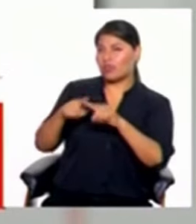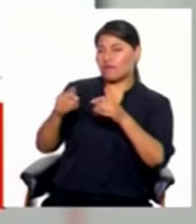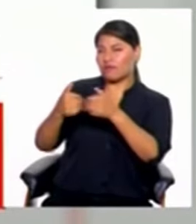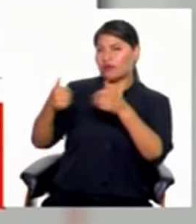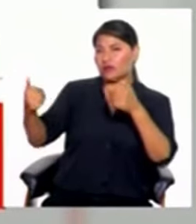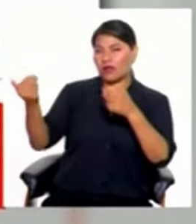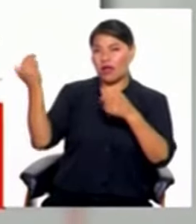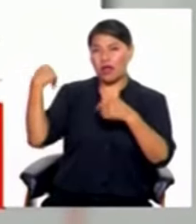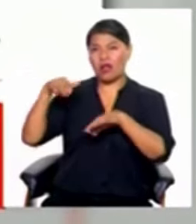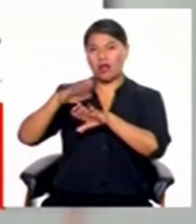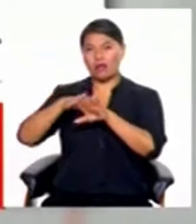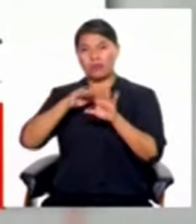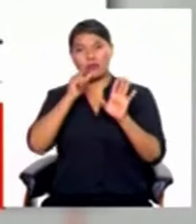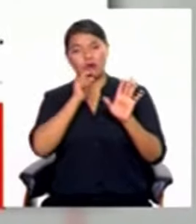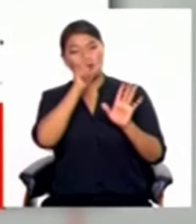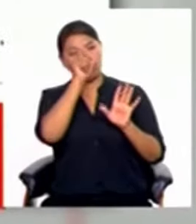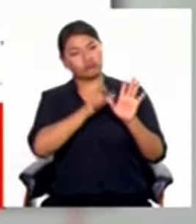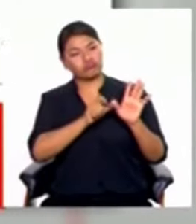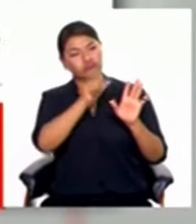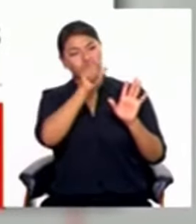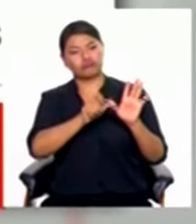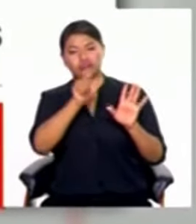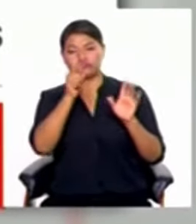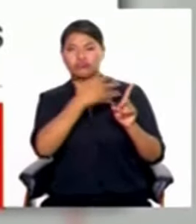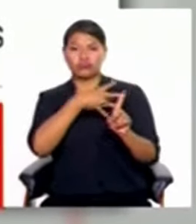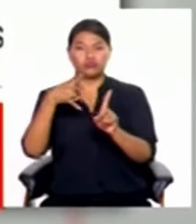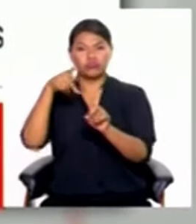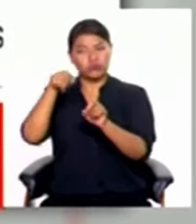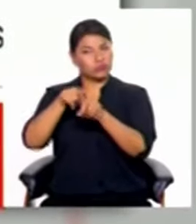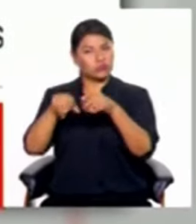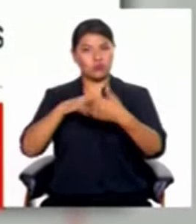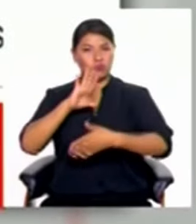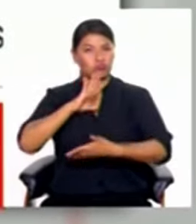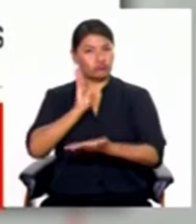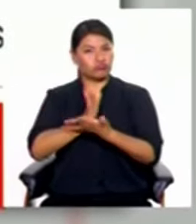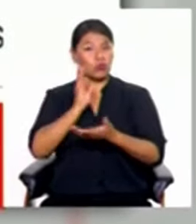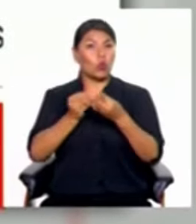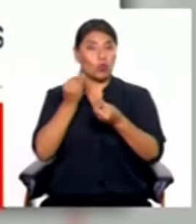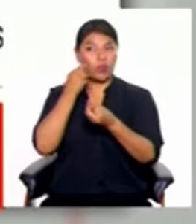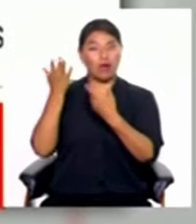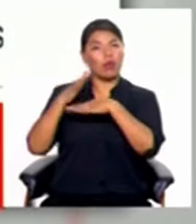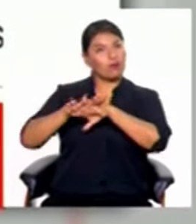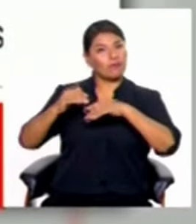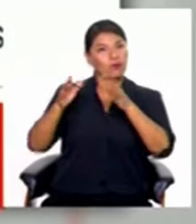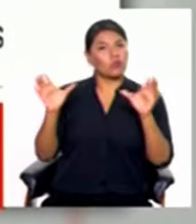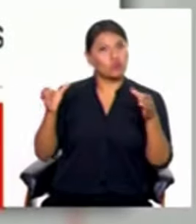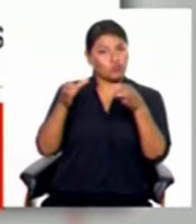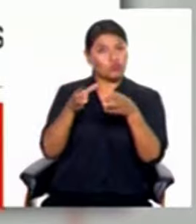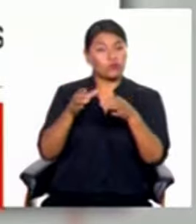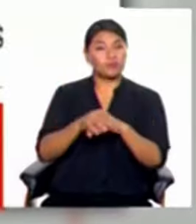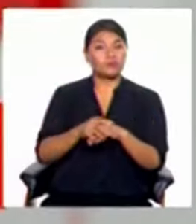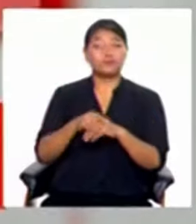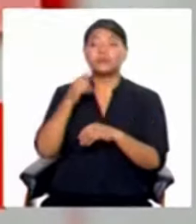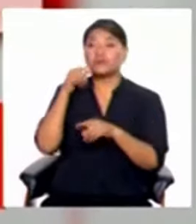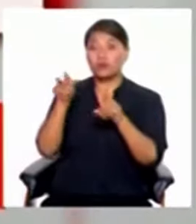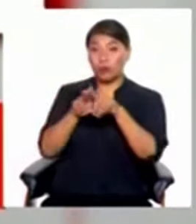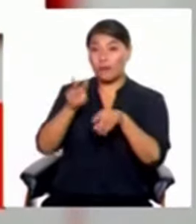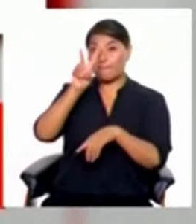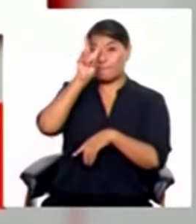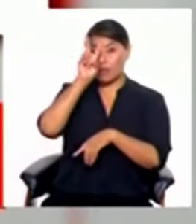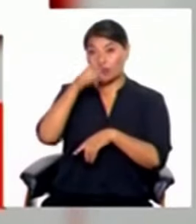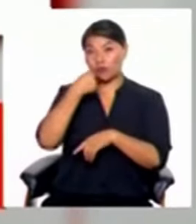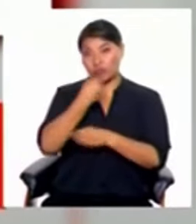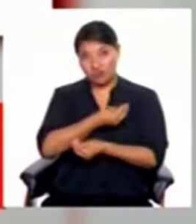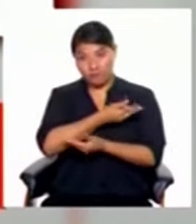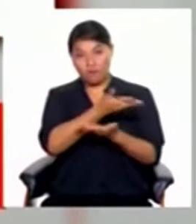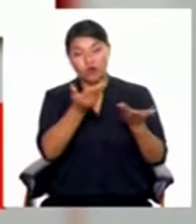e imparcialidad que deben ser observadas en procesos disciplinarios. Asimismo, recuerda el Estado peruano que todos los procedimientos que puedan